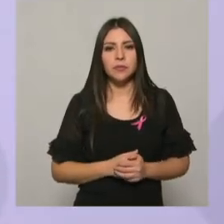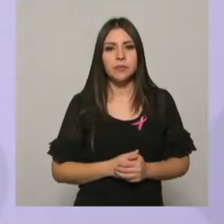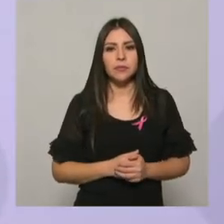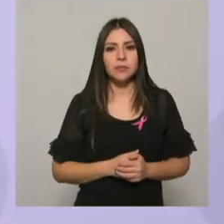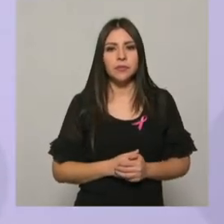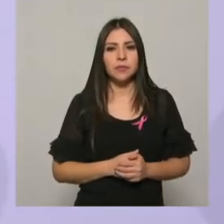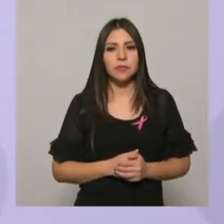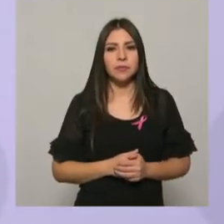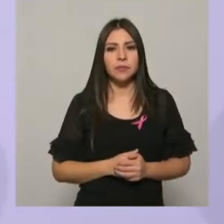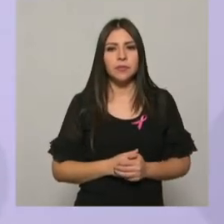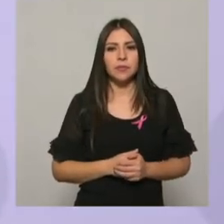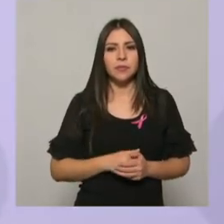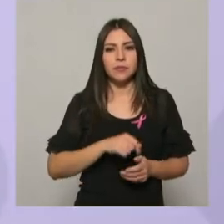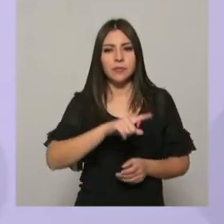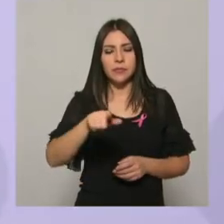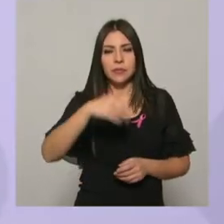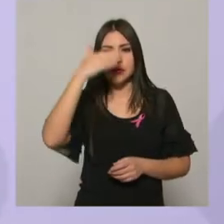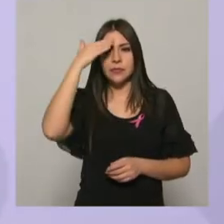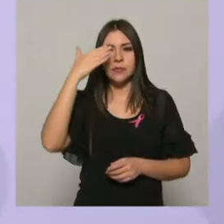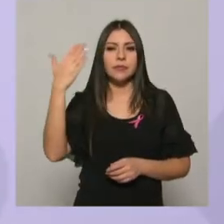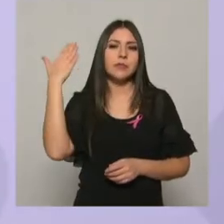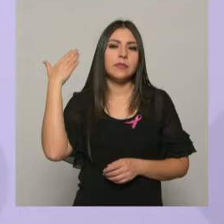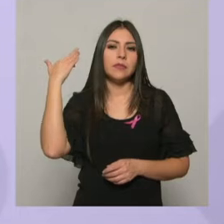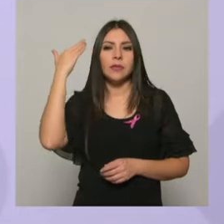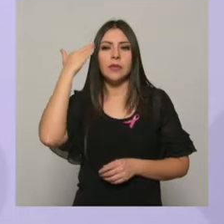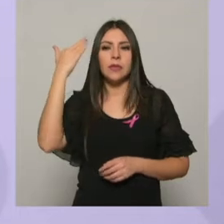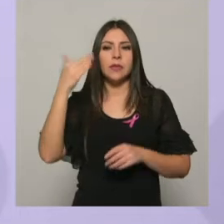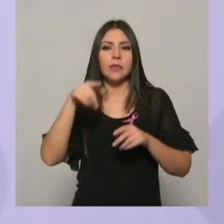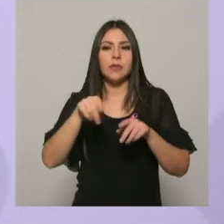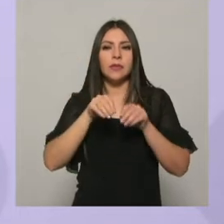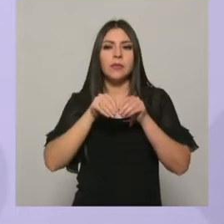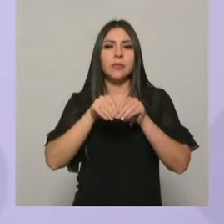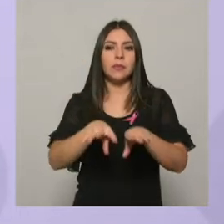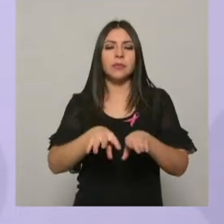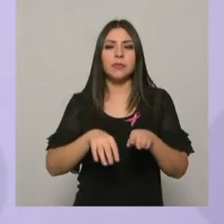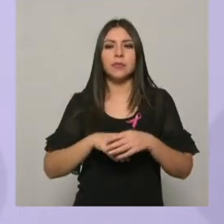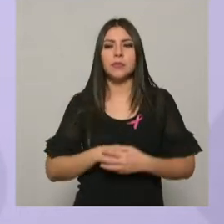que algo salió en los medios hace algún tiempo,